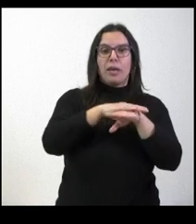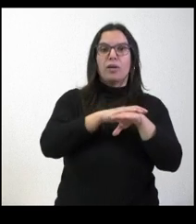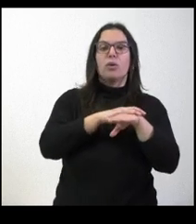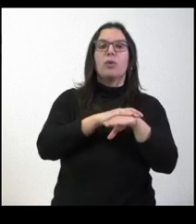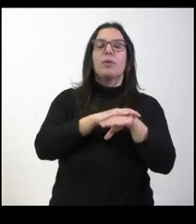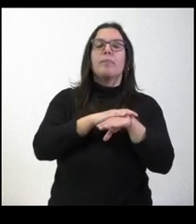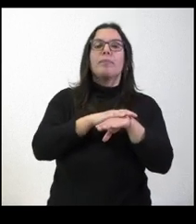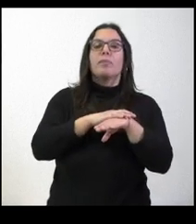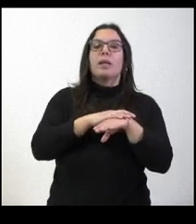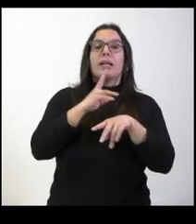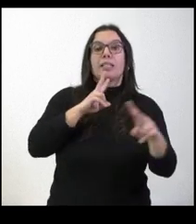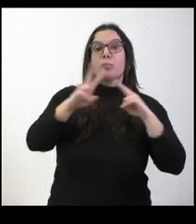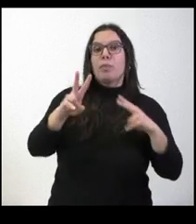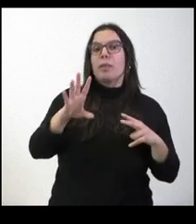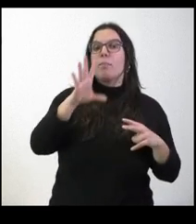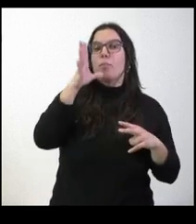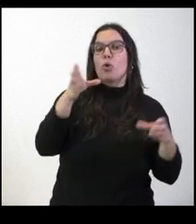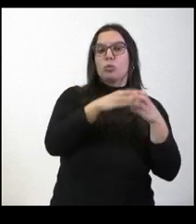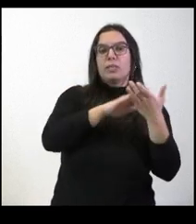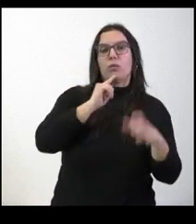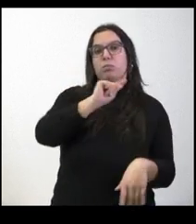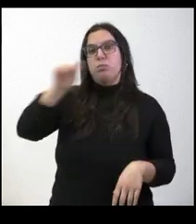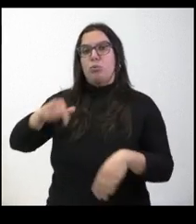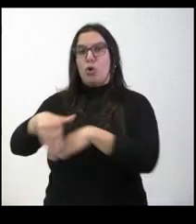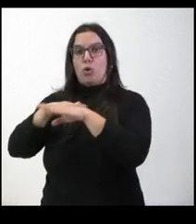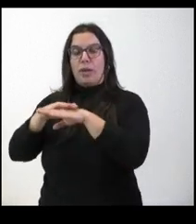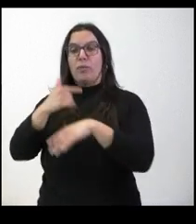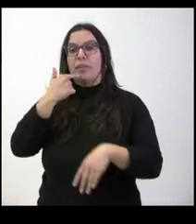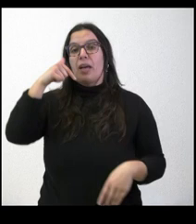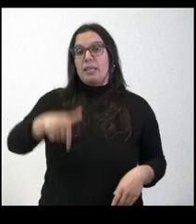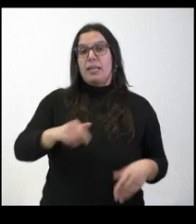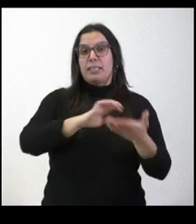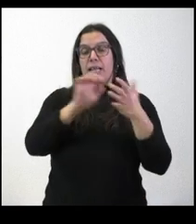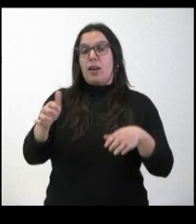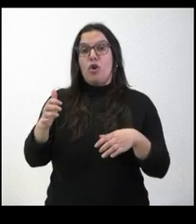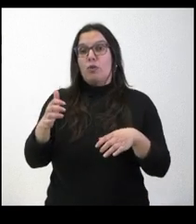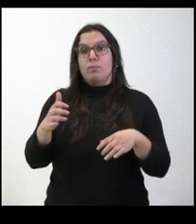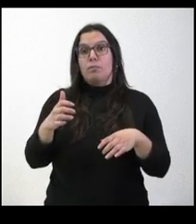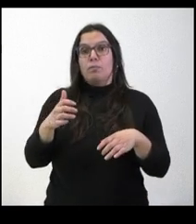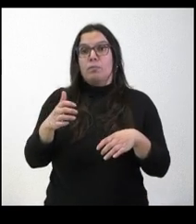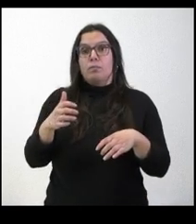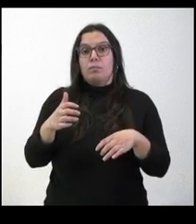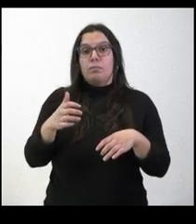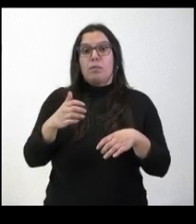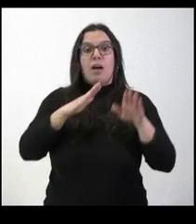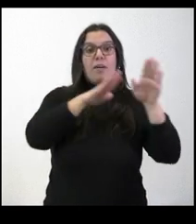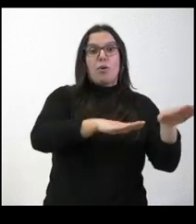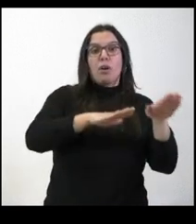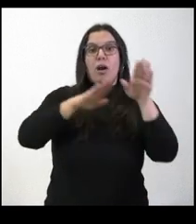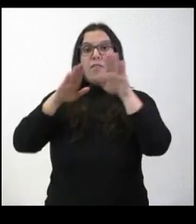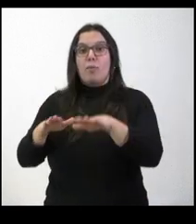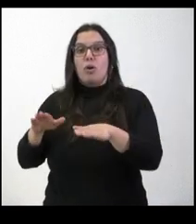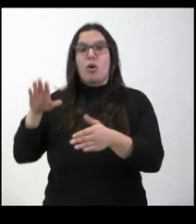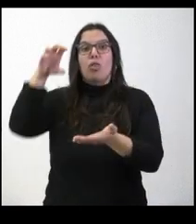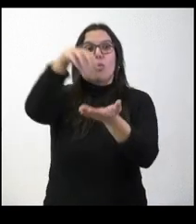decisión, ya que afirmaba que la propuesta de Castilla y León no clarificaba en qué ciudad iba a instalar esta